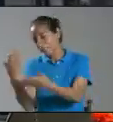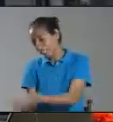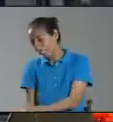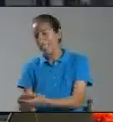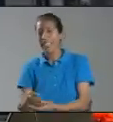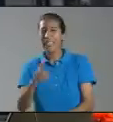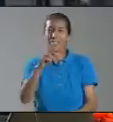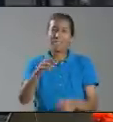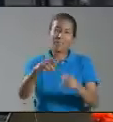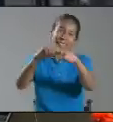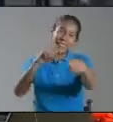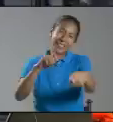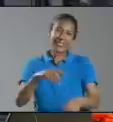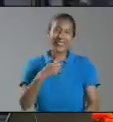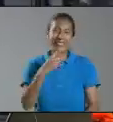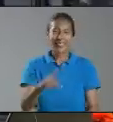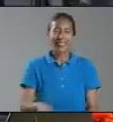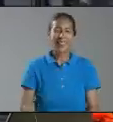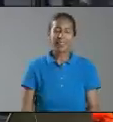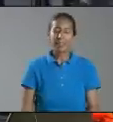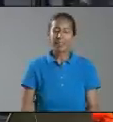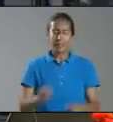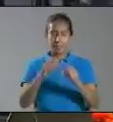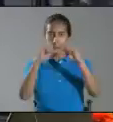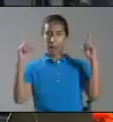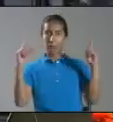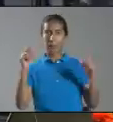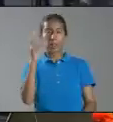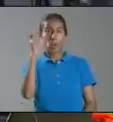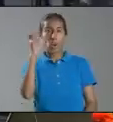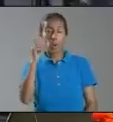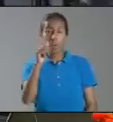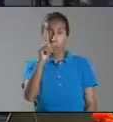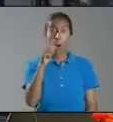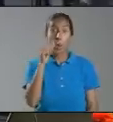Y de repente oigo a un hombre ahí predicar, hermano.